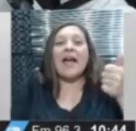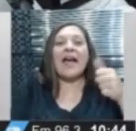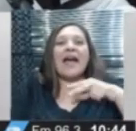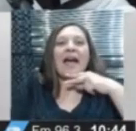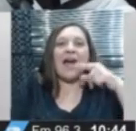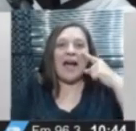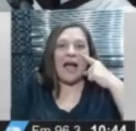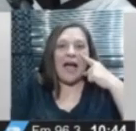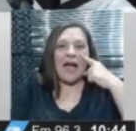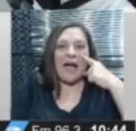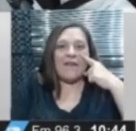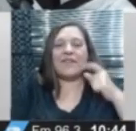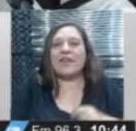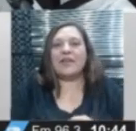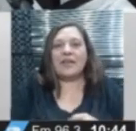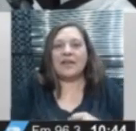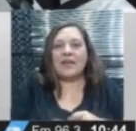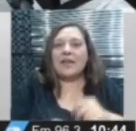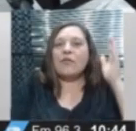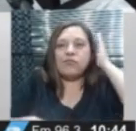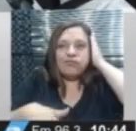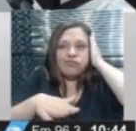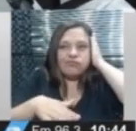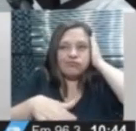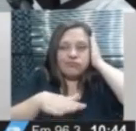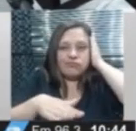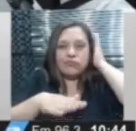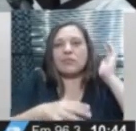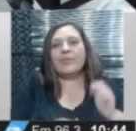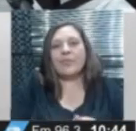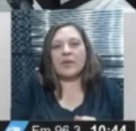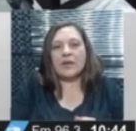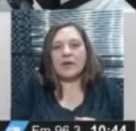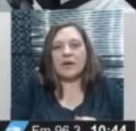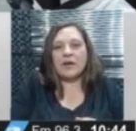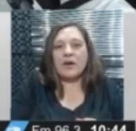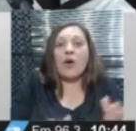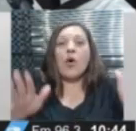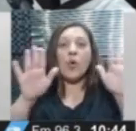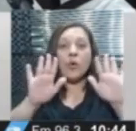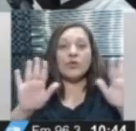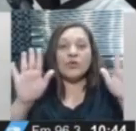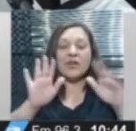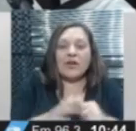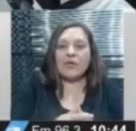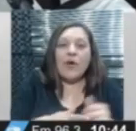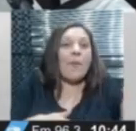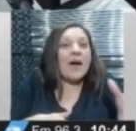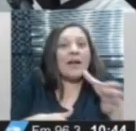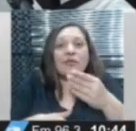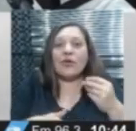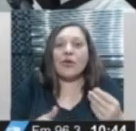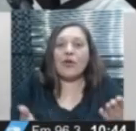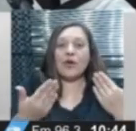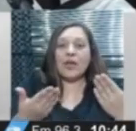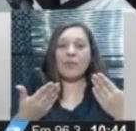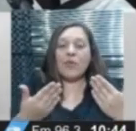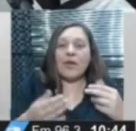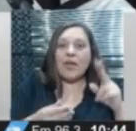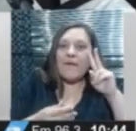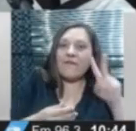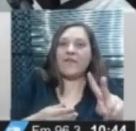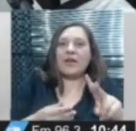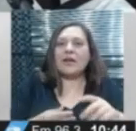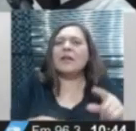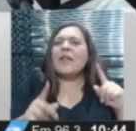estás Y está buscando ahí el videito saludo un saludo para para todos para todos los que están viendo escuchando Gracias a todos